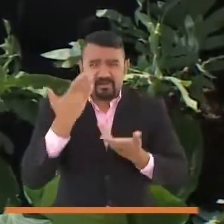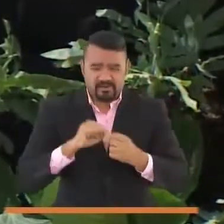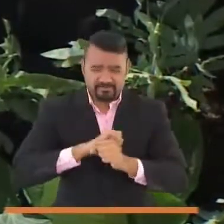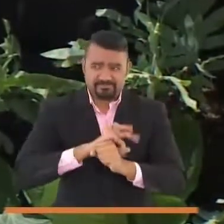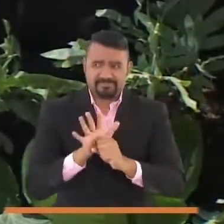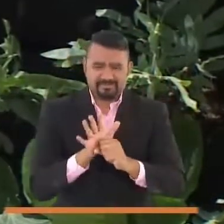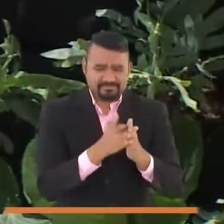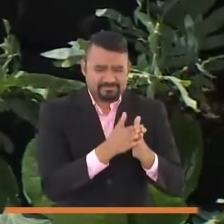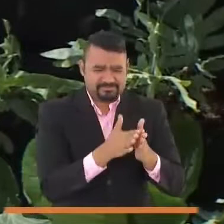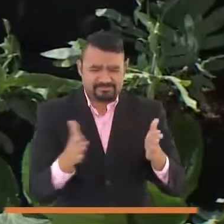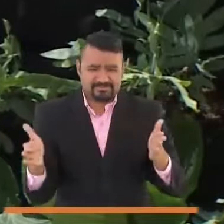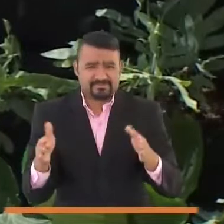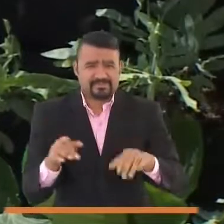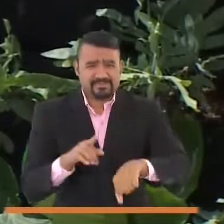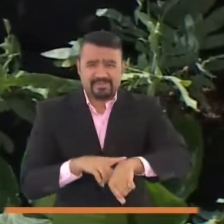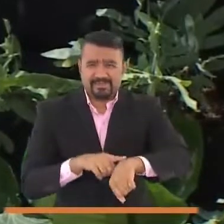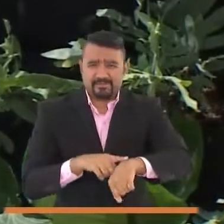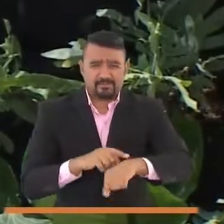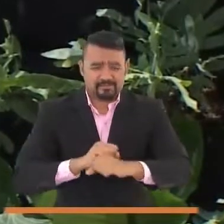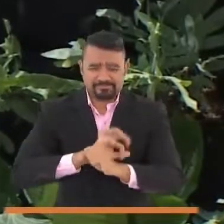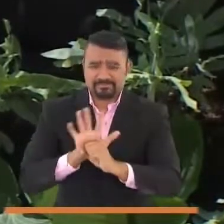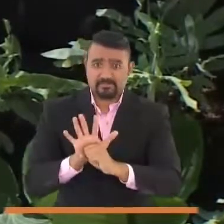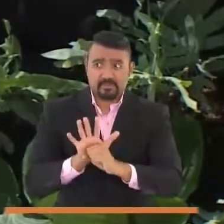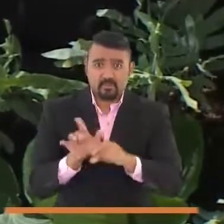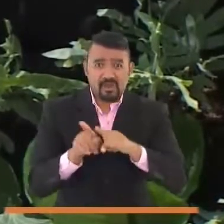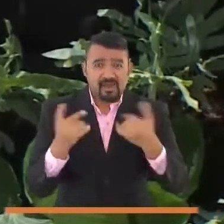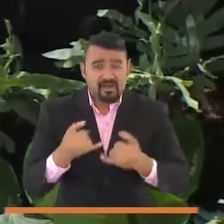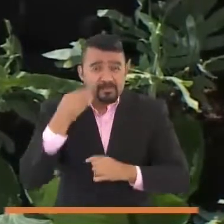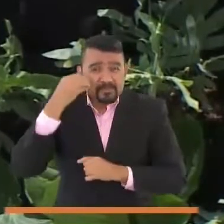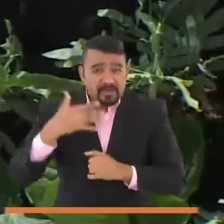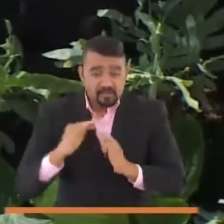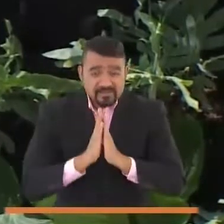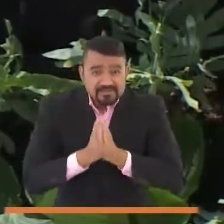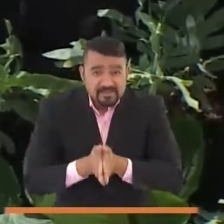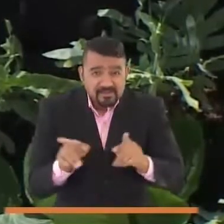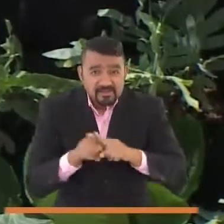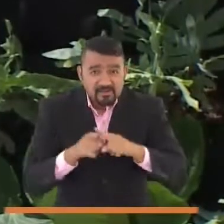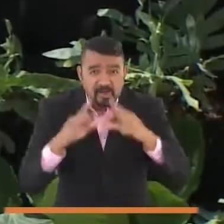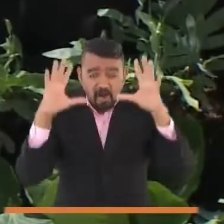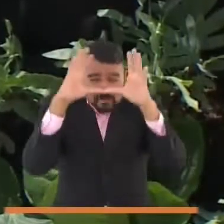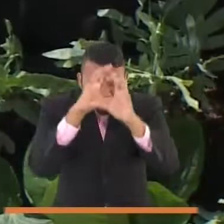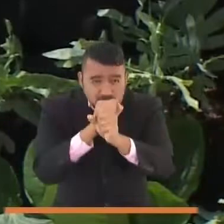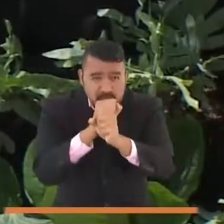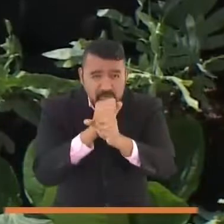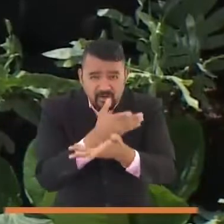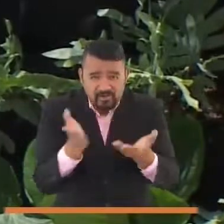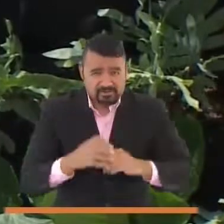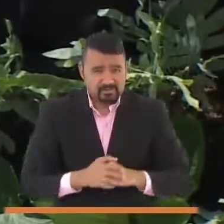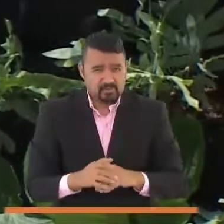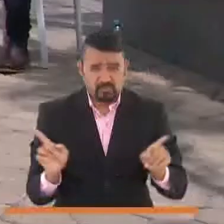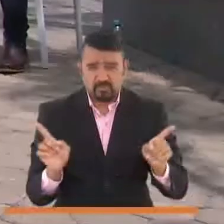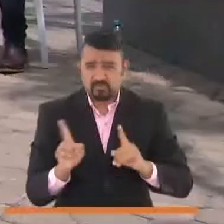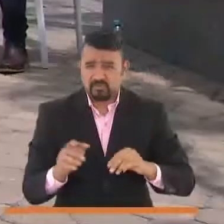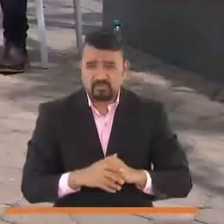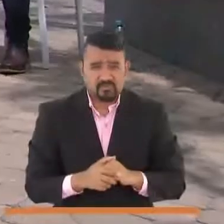Luisa, pero mal haríamos en dejar a Envigado a oscuras en una Navidad. Yo no lo permitiría, el Consejo